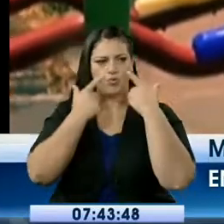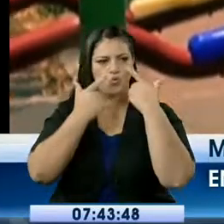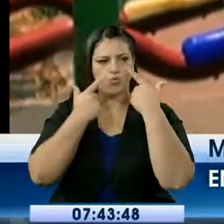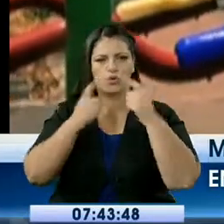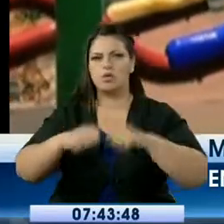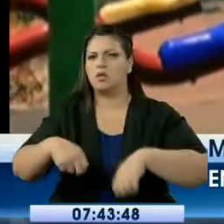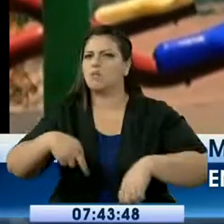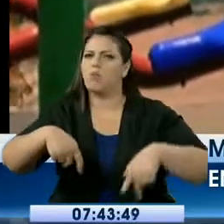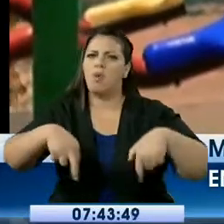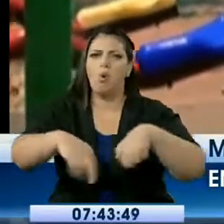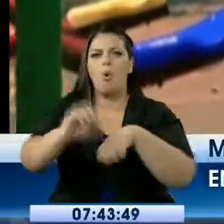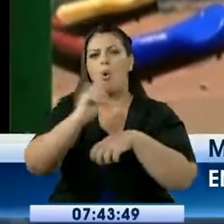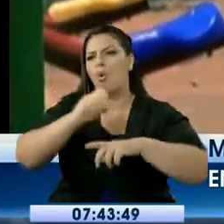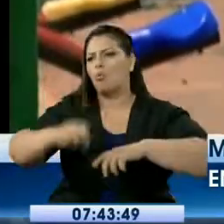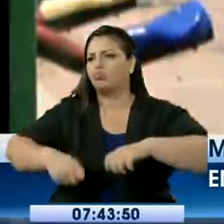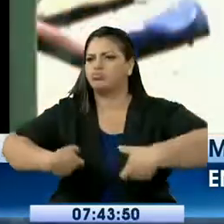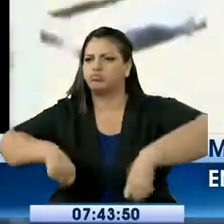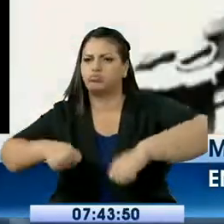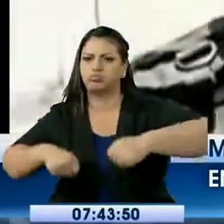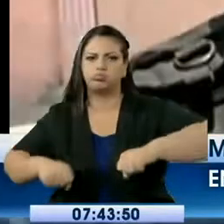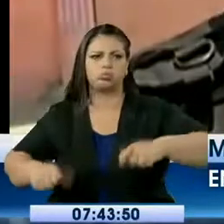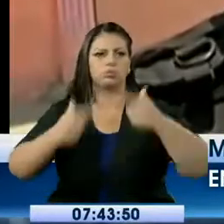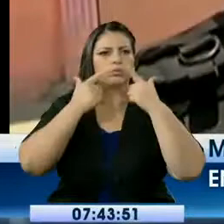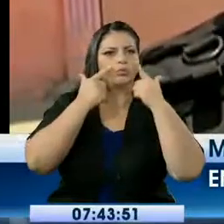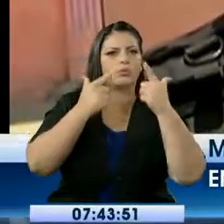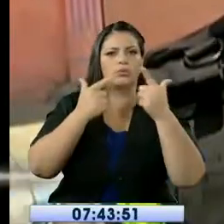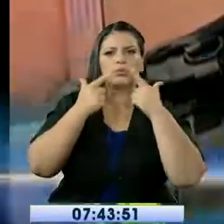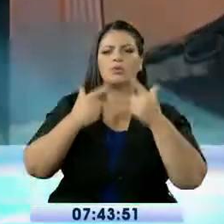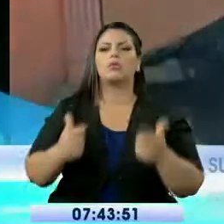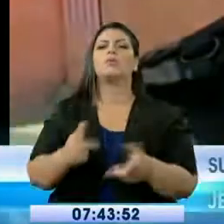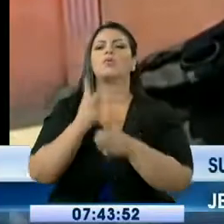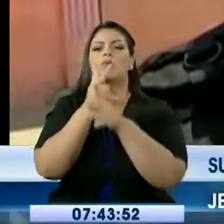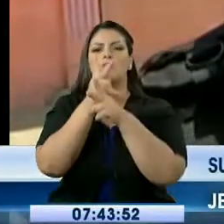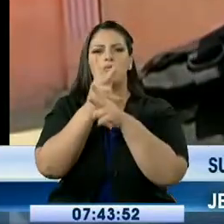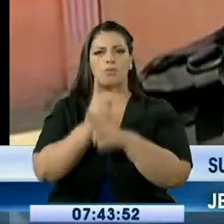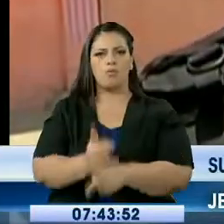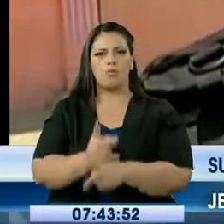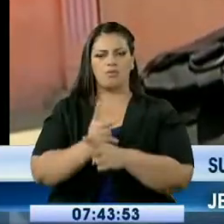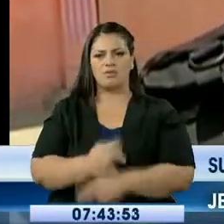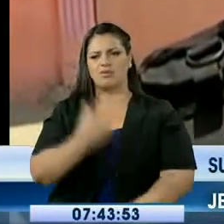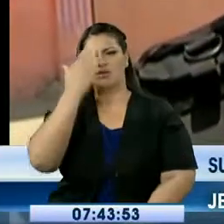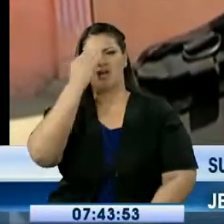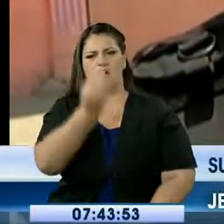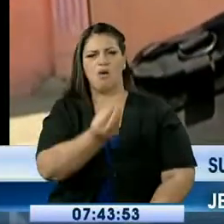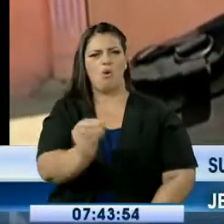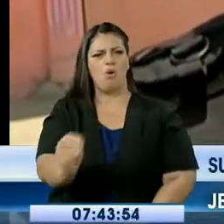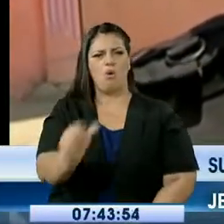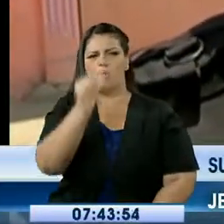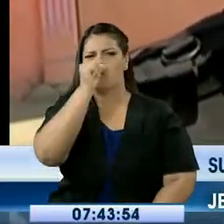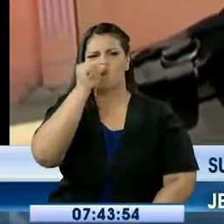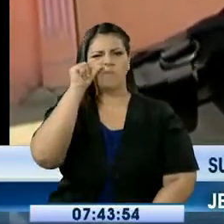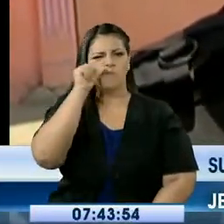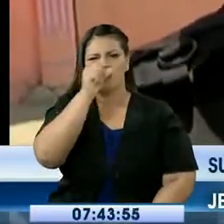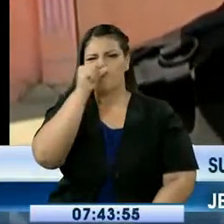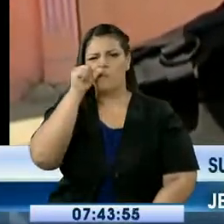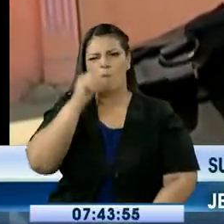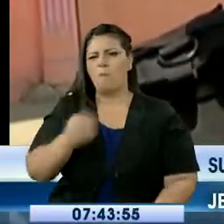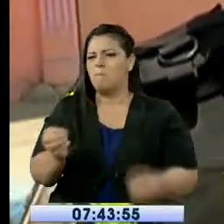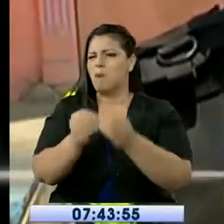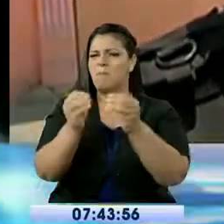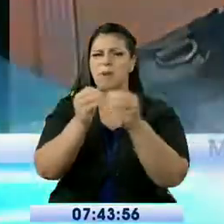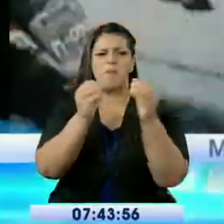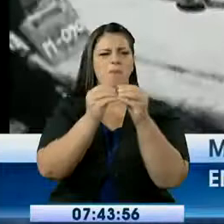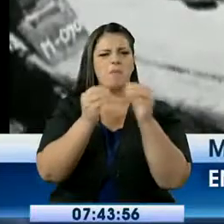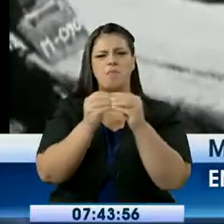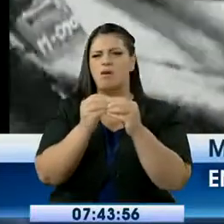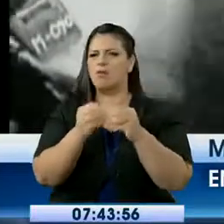a lo que pueda pasar y todo lo que está pasando para tratar de prevenir que más jóvenes se incluyan en este mundo lo que es de las